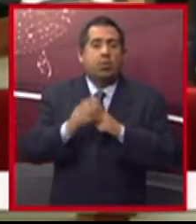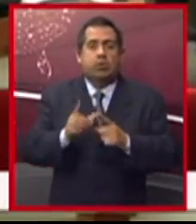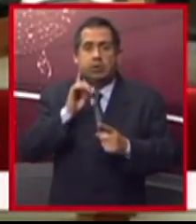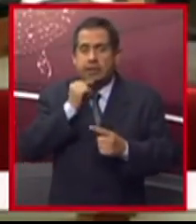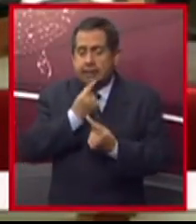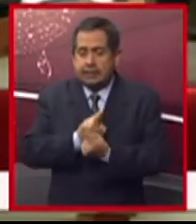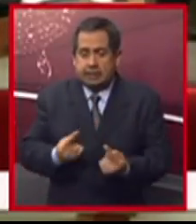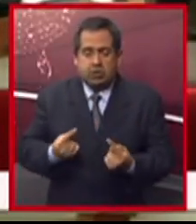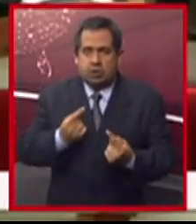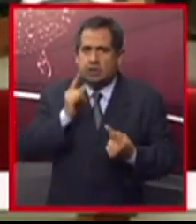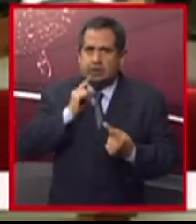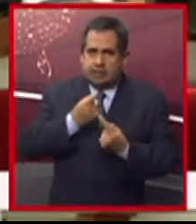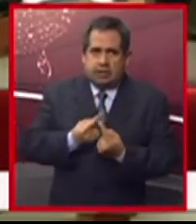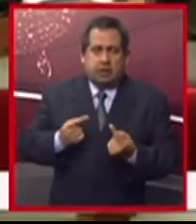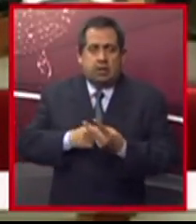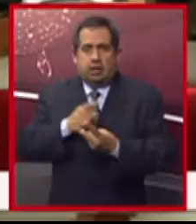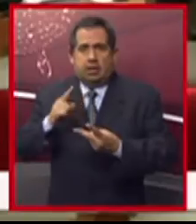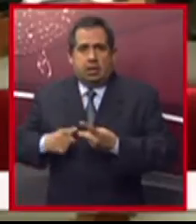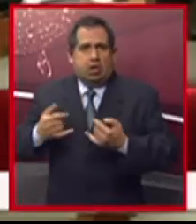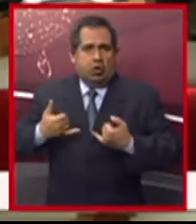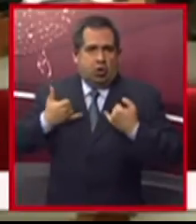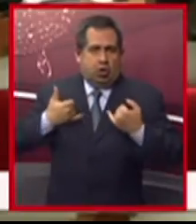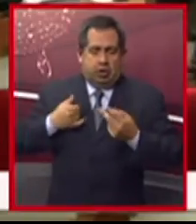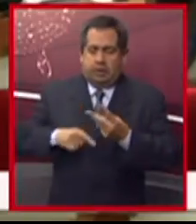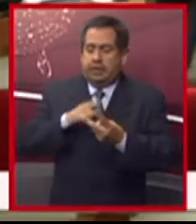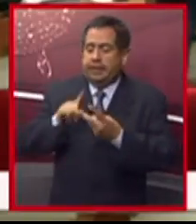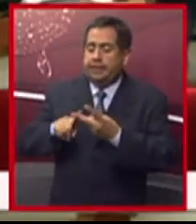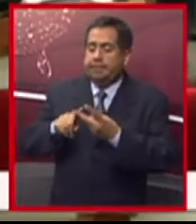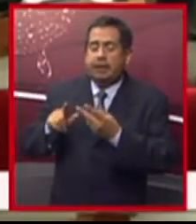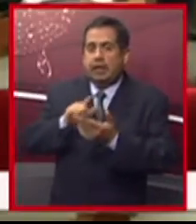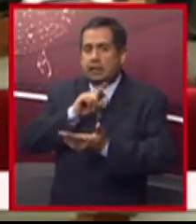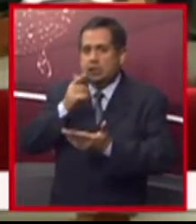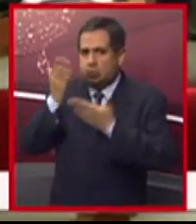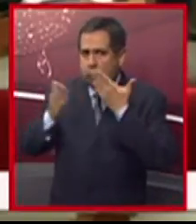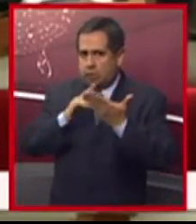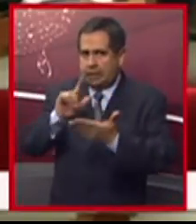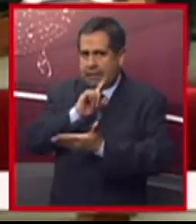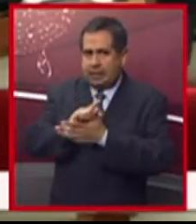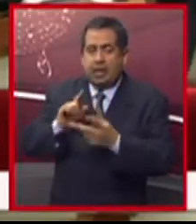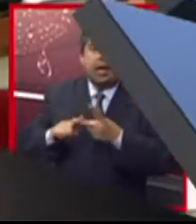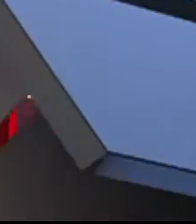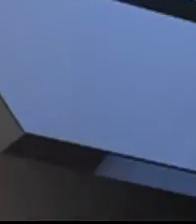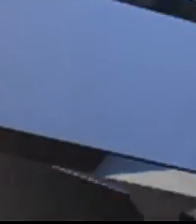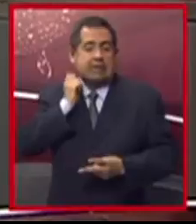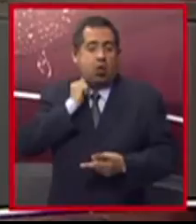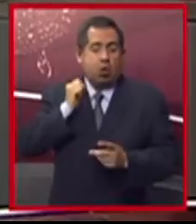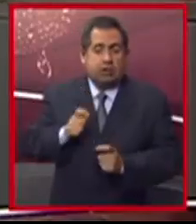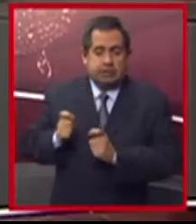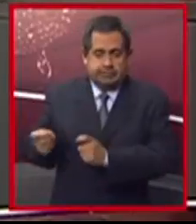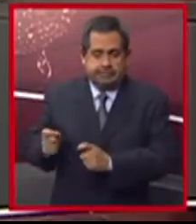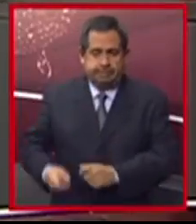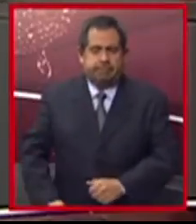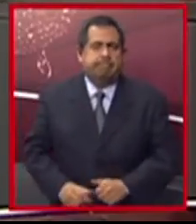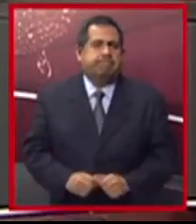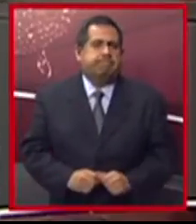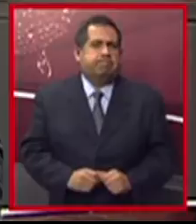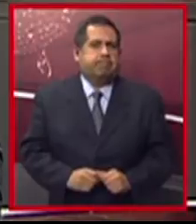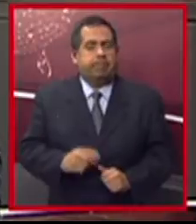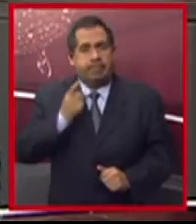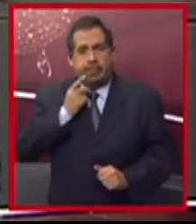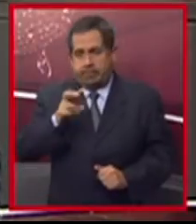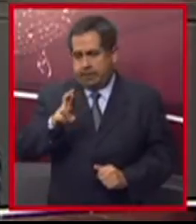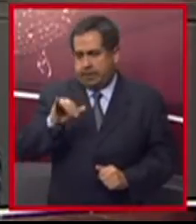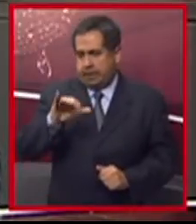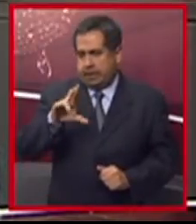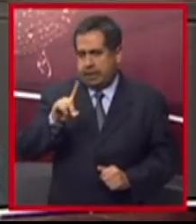los Derechos de la Niñez y de la Adolescencia y de Estudios Legislativos de la Cámara de Senadores. El diputado Ricardo del